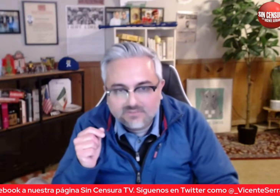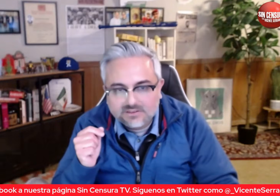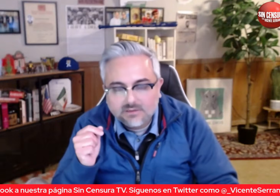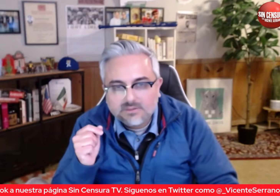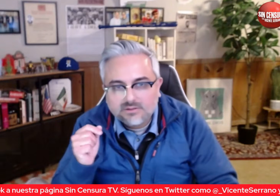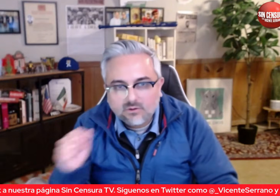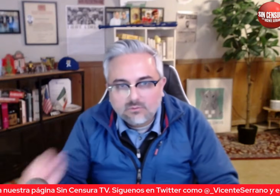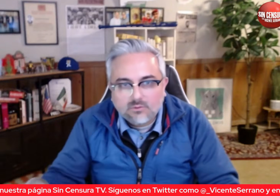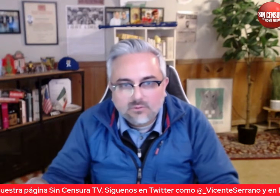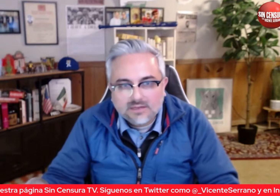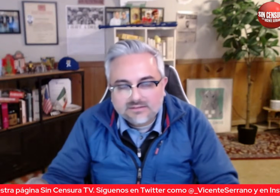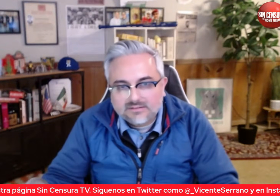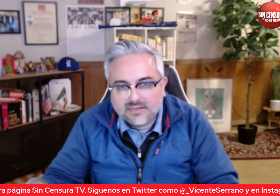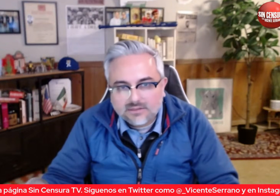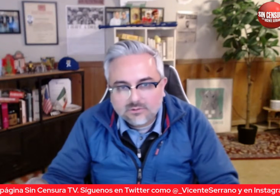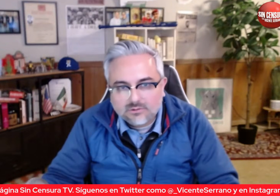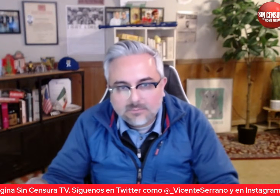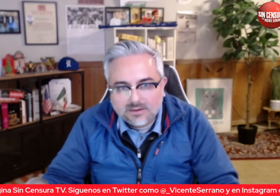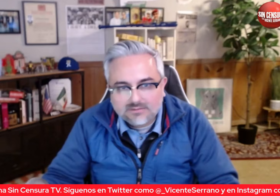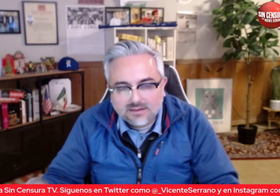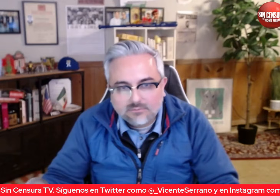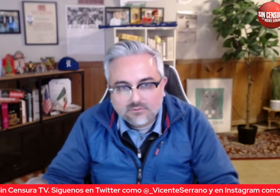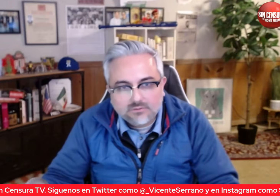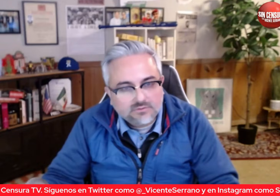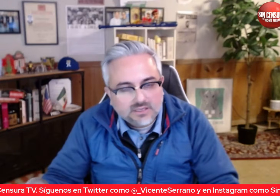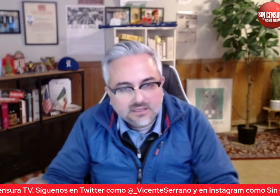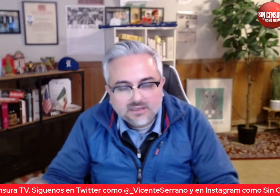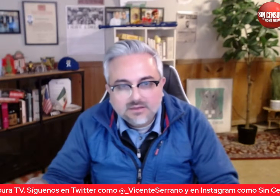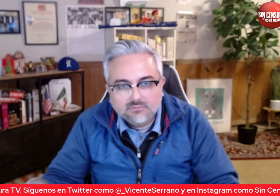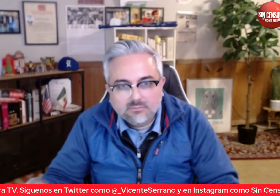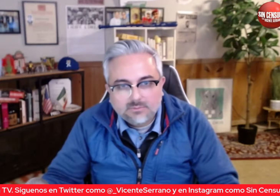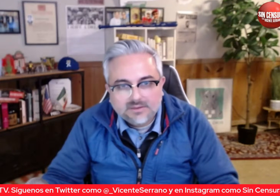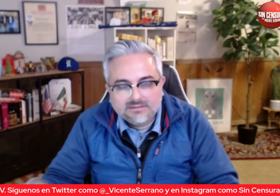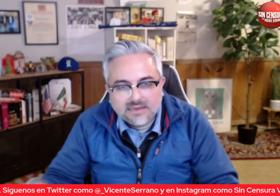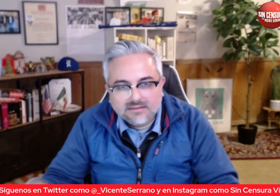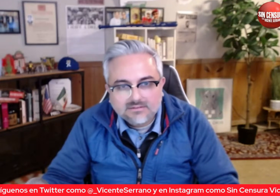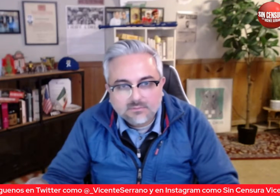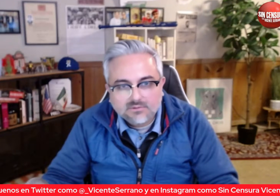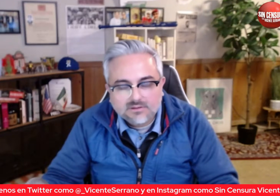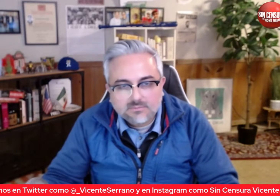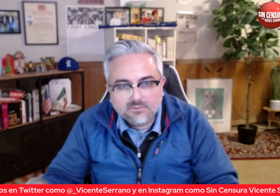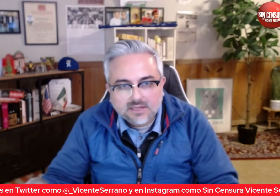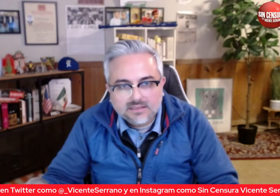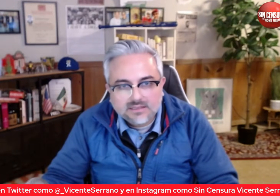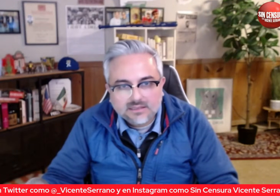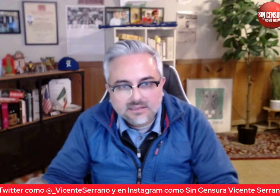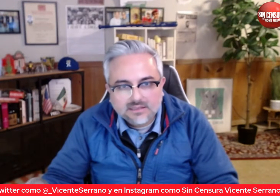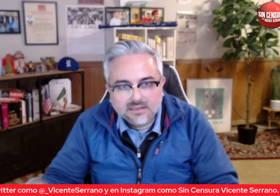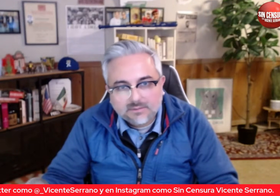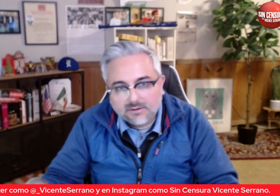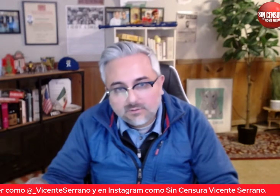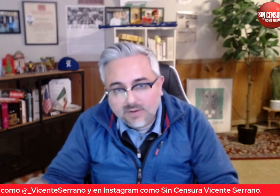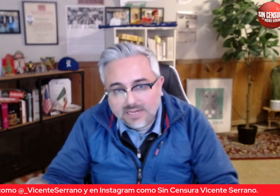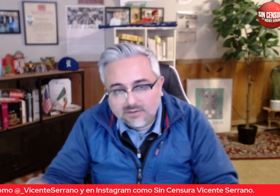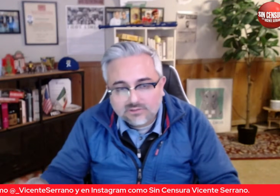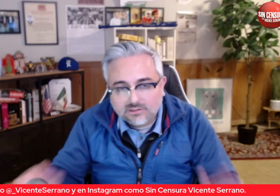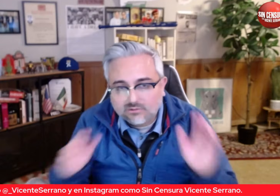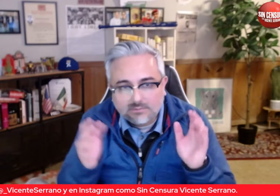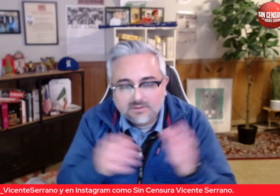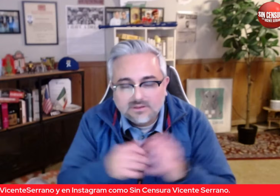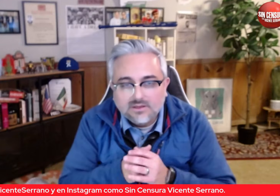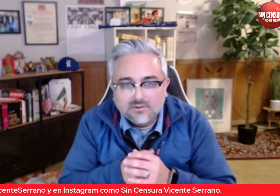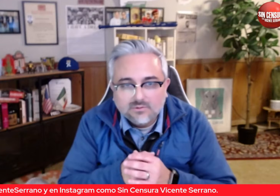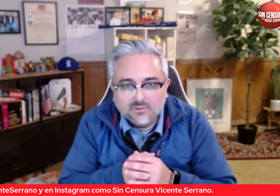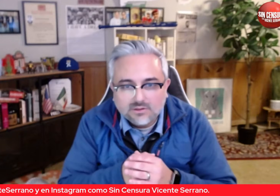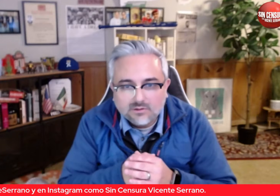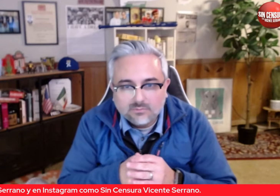ayer efectivamente hubo un asesinato en una plaza muy fifí, muy pipiris nice, como se dice por ahí, del barrio de Polanco, usted lo